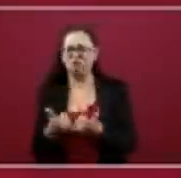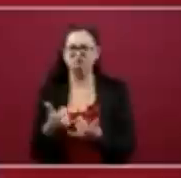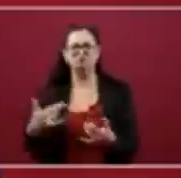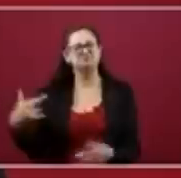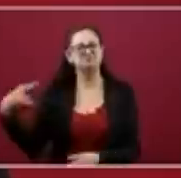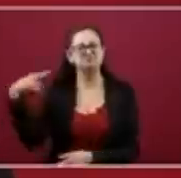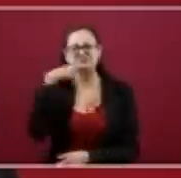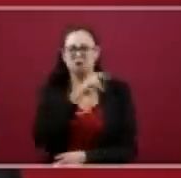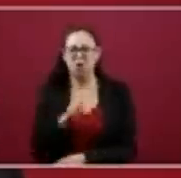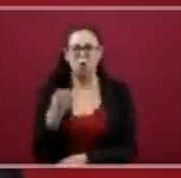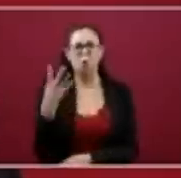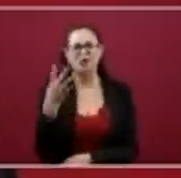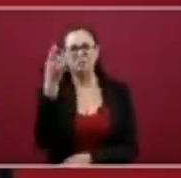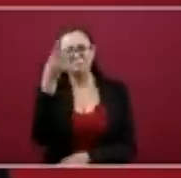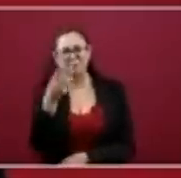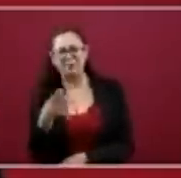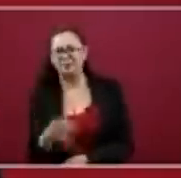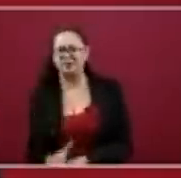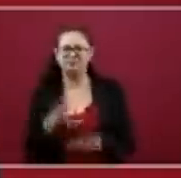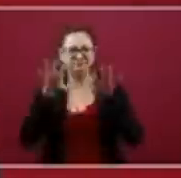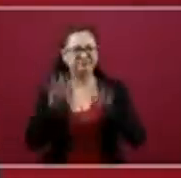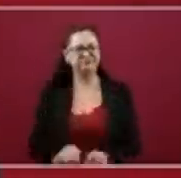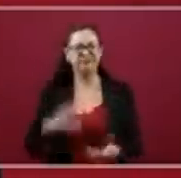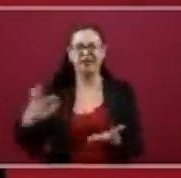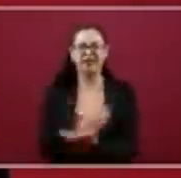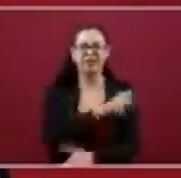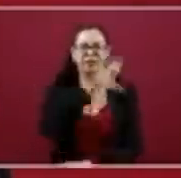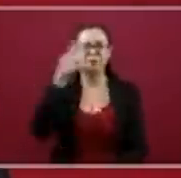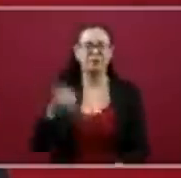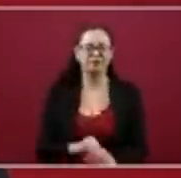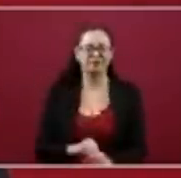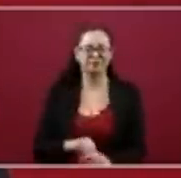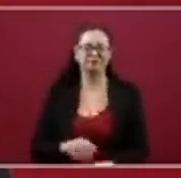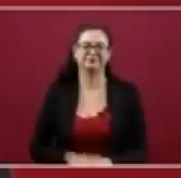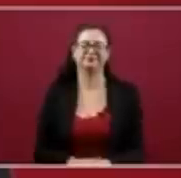decir, vamos